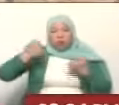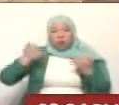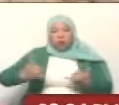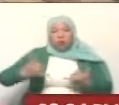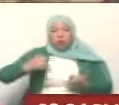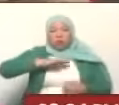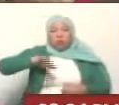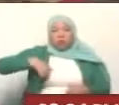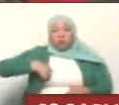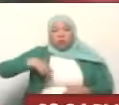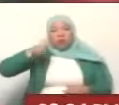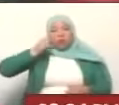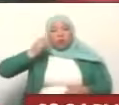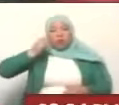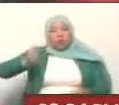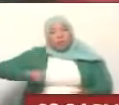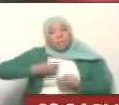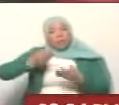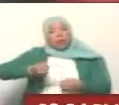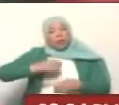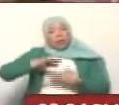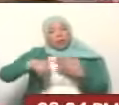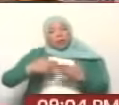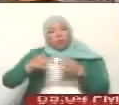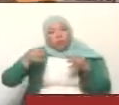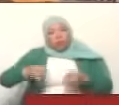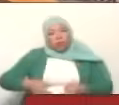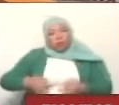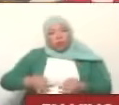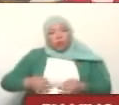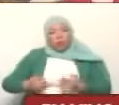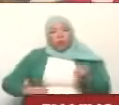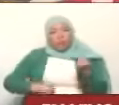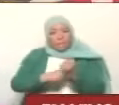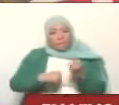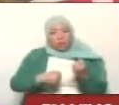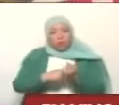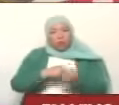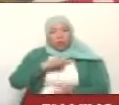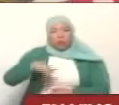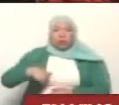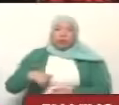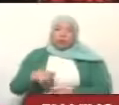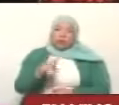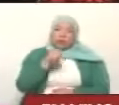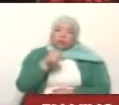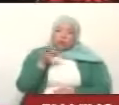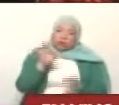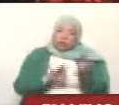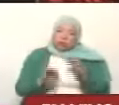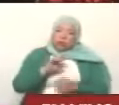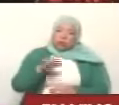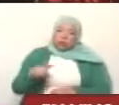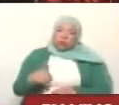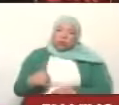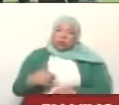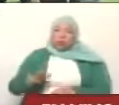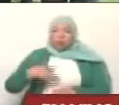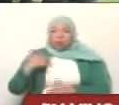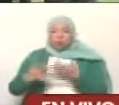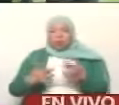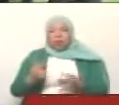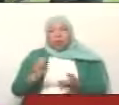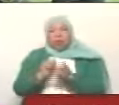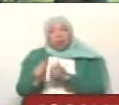dio, le traemos el mensaje de que ese respaldo que usted nos da es recíproco. Por eso los pueblos como